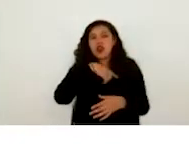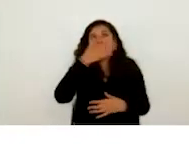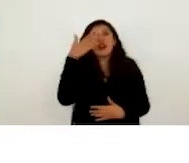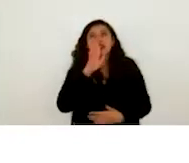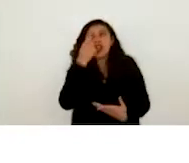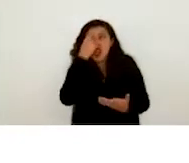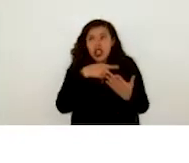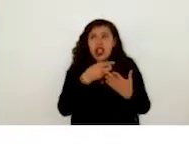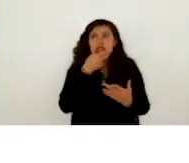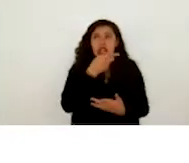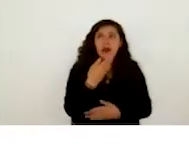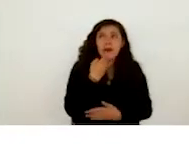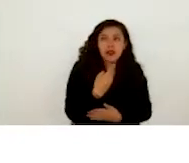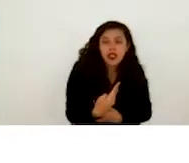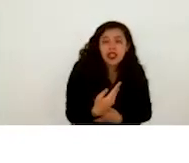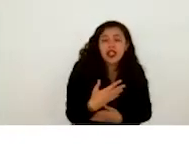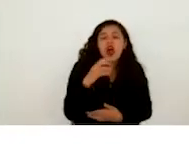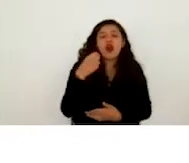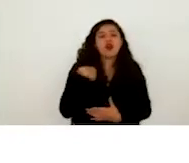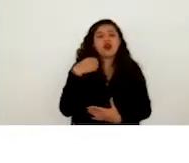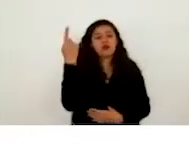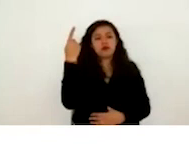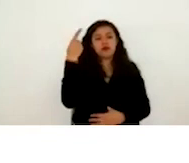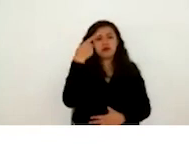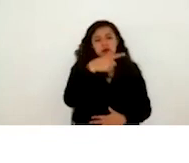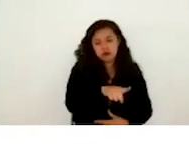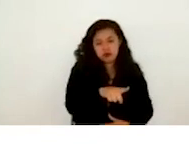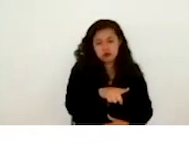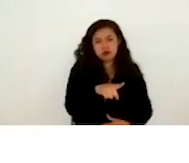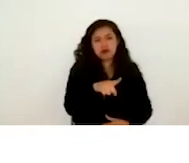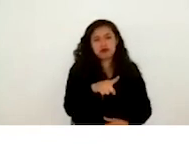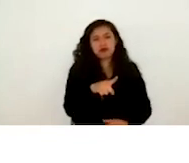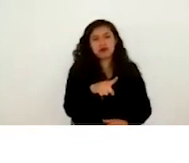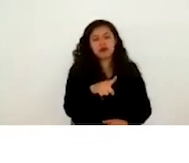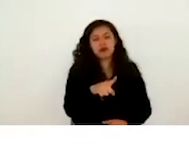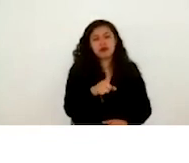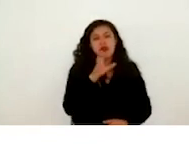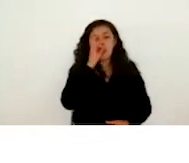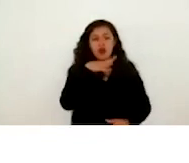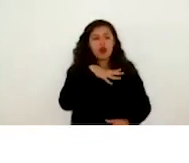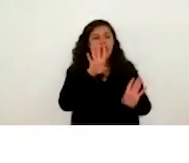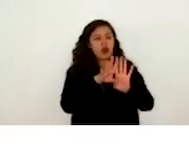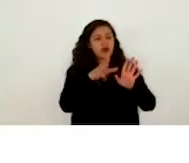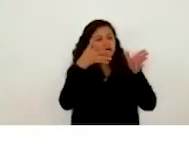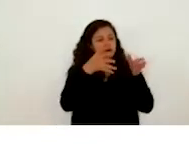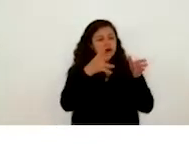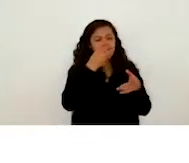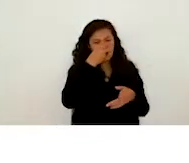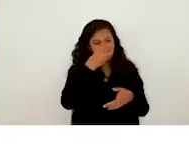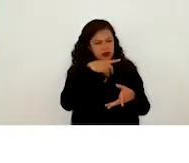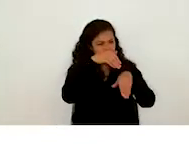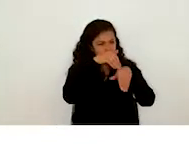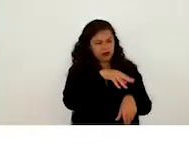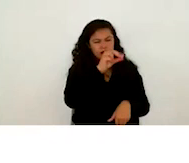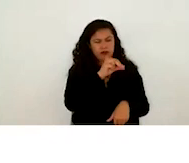correcto o que di la orden o esté el llamado de atención y no lo cumplen es porque quizás